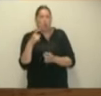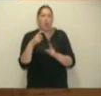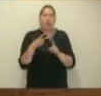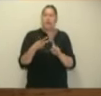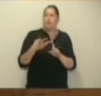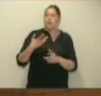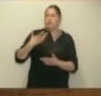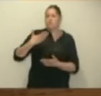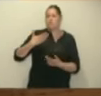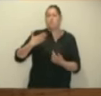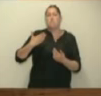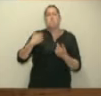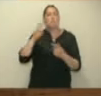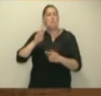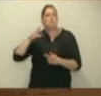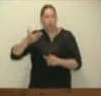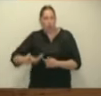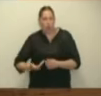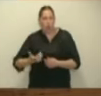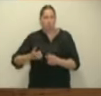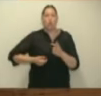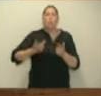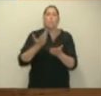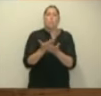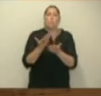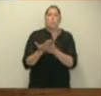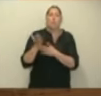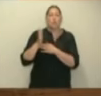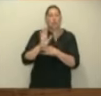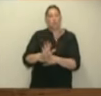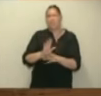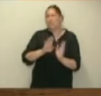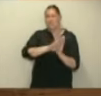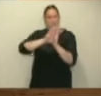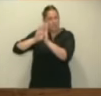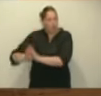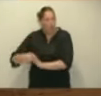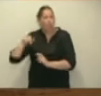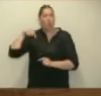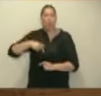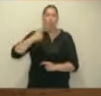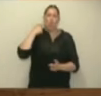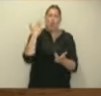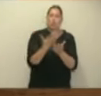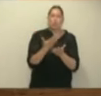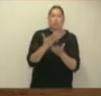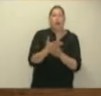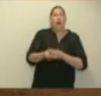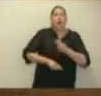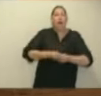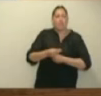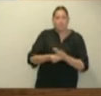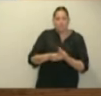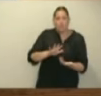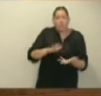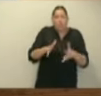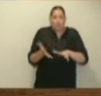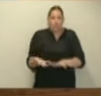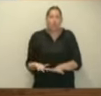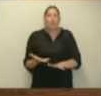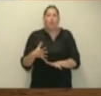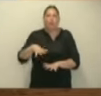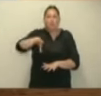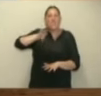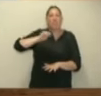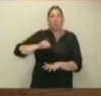declamar proposiciones, hoy lo que nos corresponde es demostrar con nuestros actos que hemos entendido la reclamación de estas